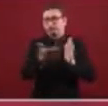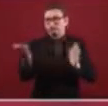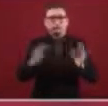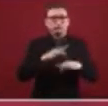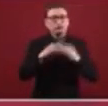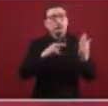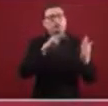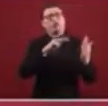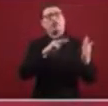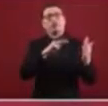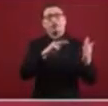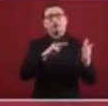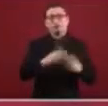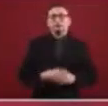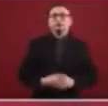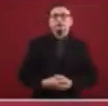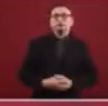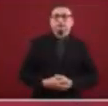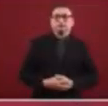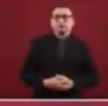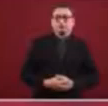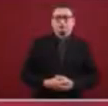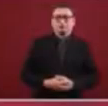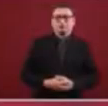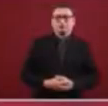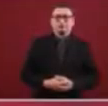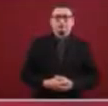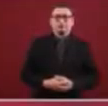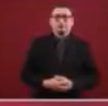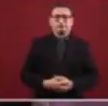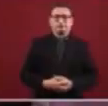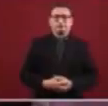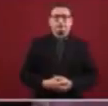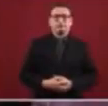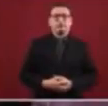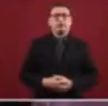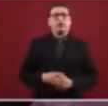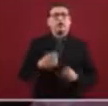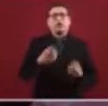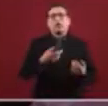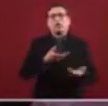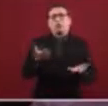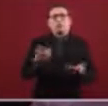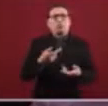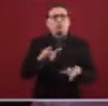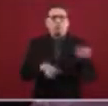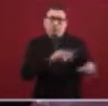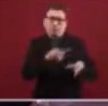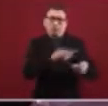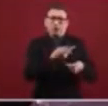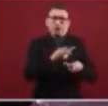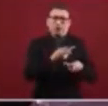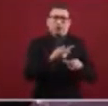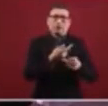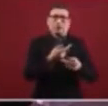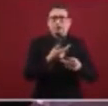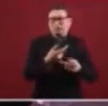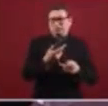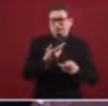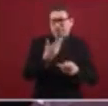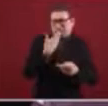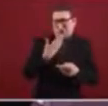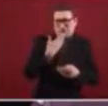No está mal que existe el cuestionamiento, incluso aunque sea excesivo y